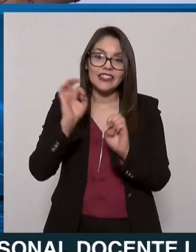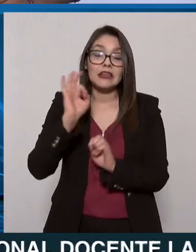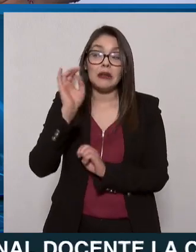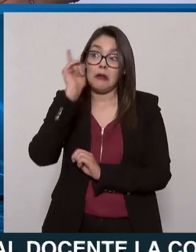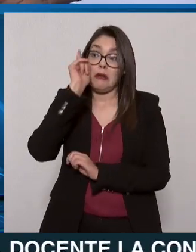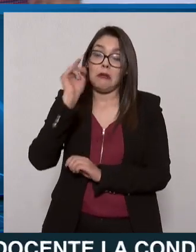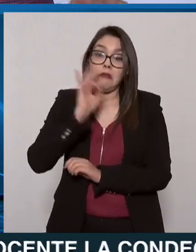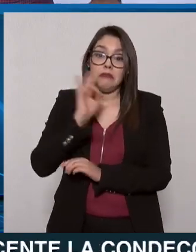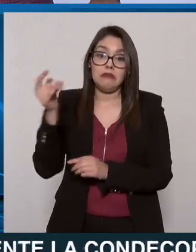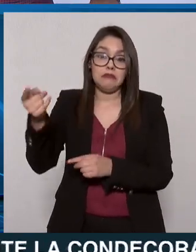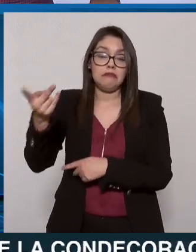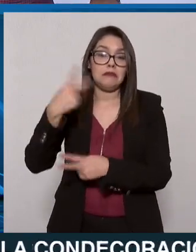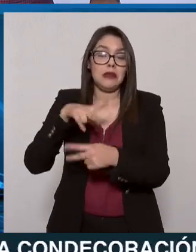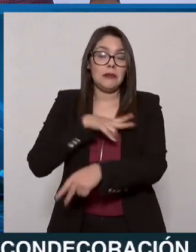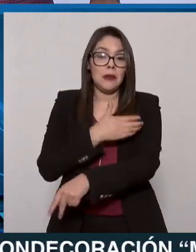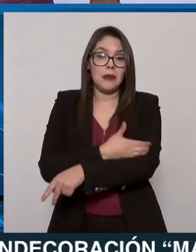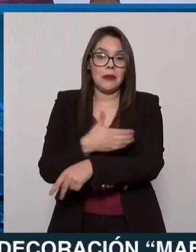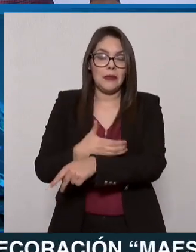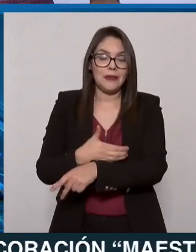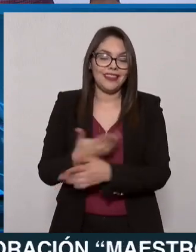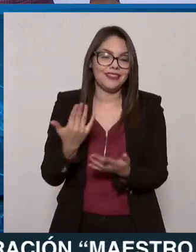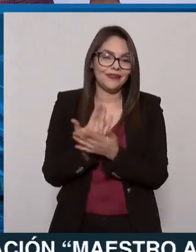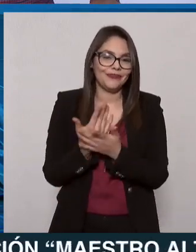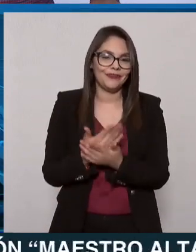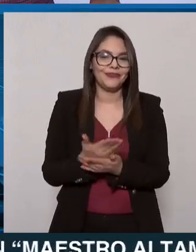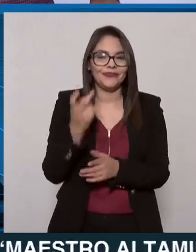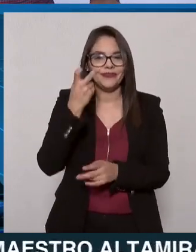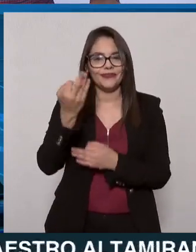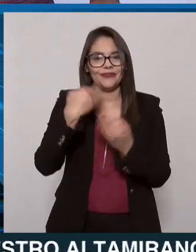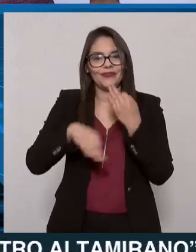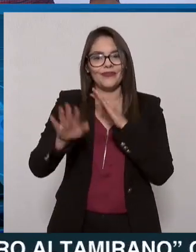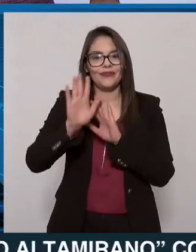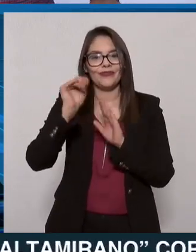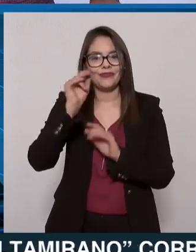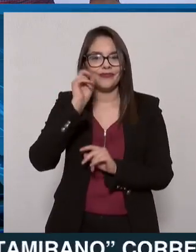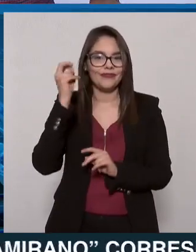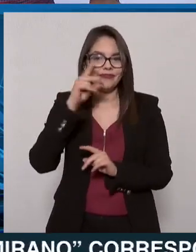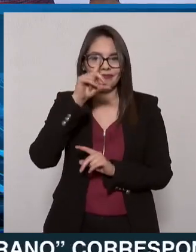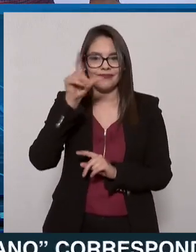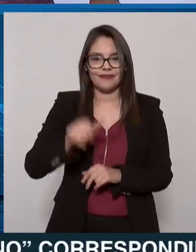estimado Chucho. Bueno, hasta acá el reporte. Besos a todos, que estén muy bien.